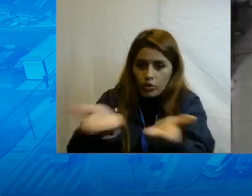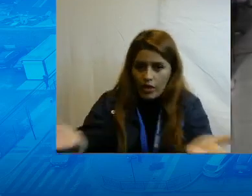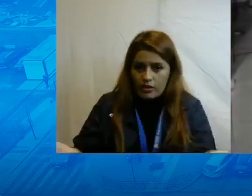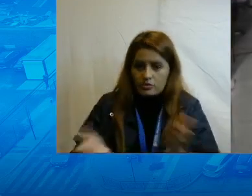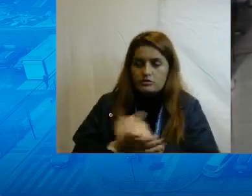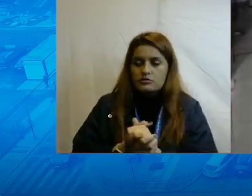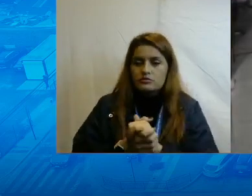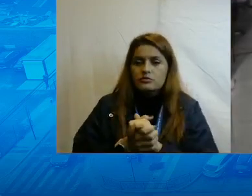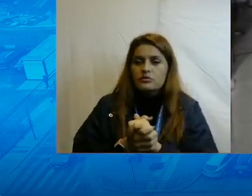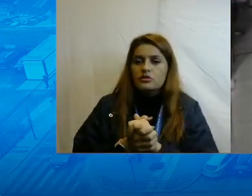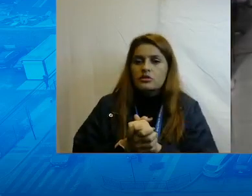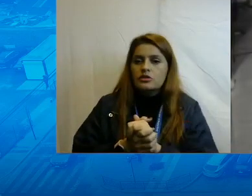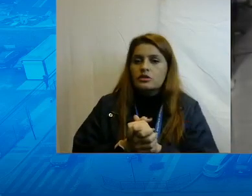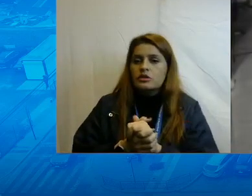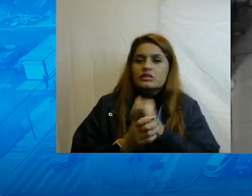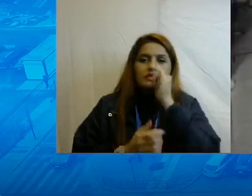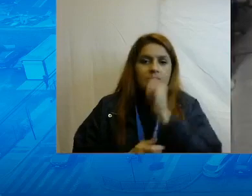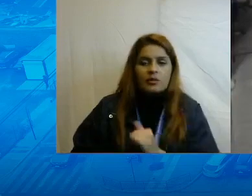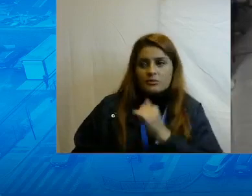De todas formas, estamos muy encima,